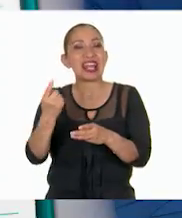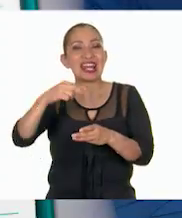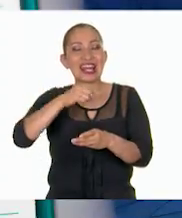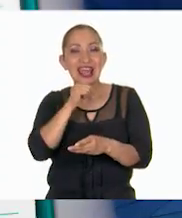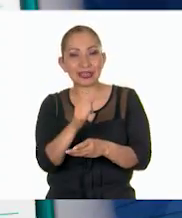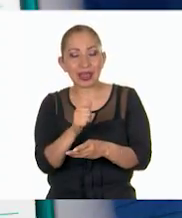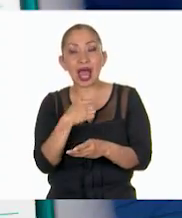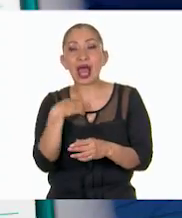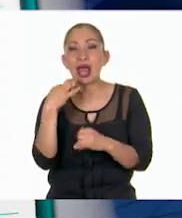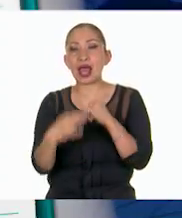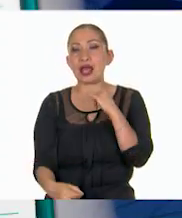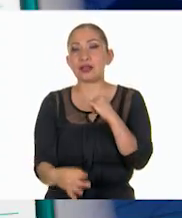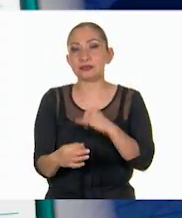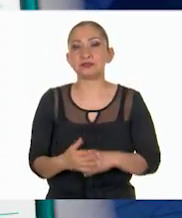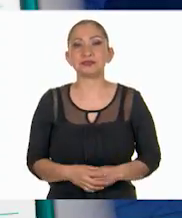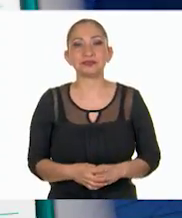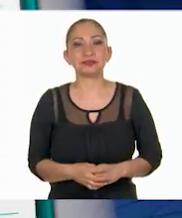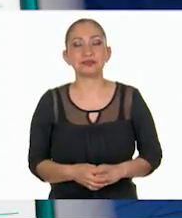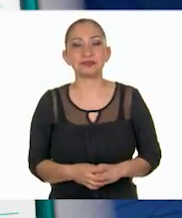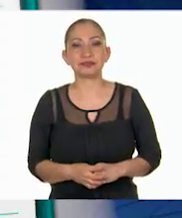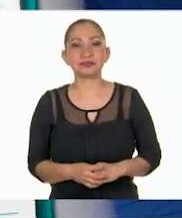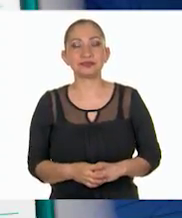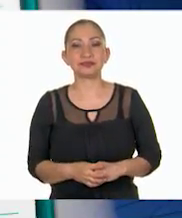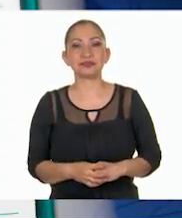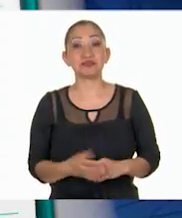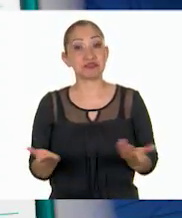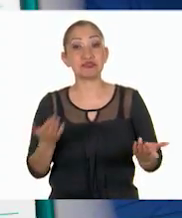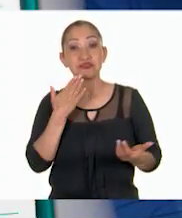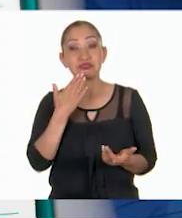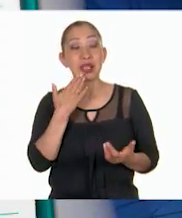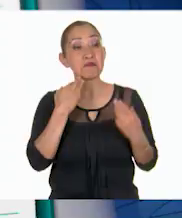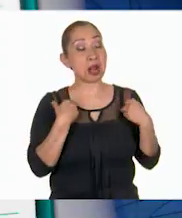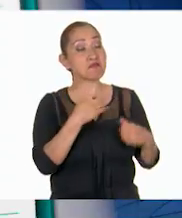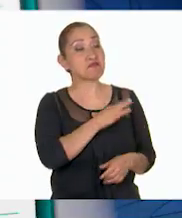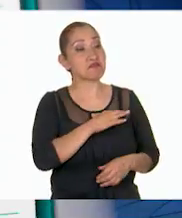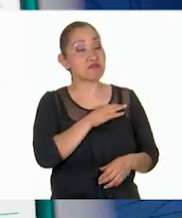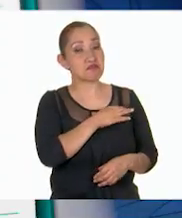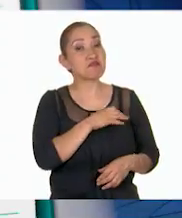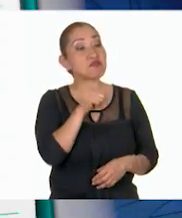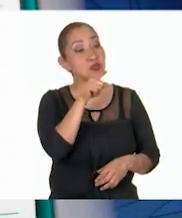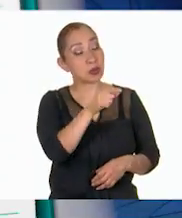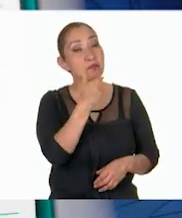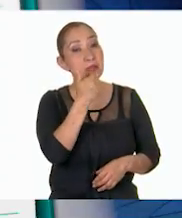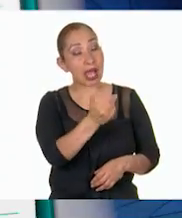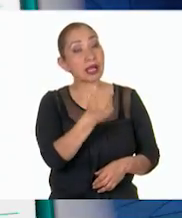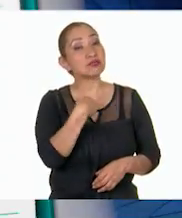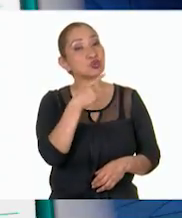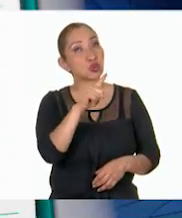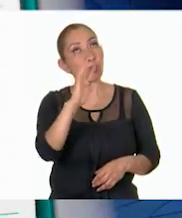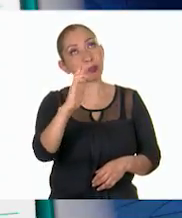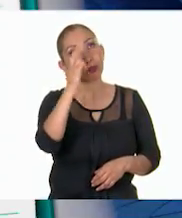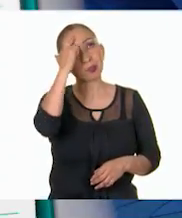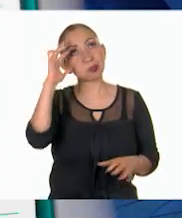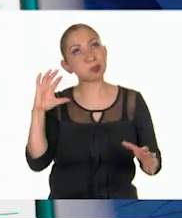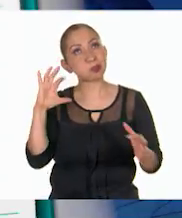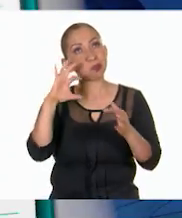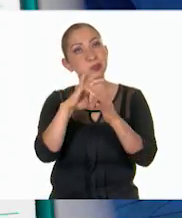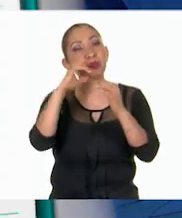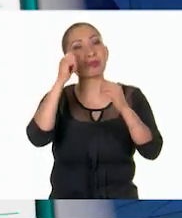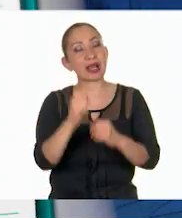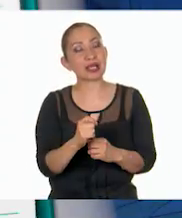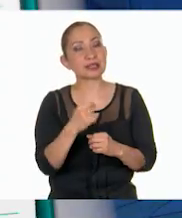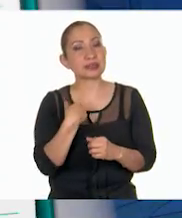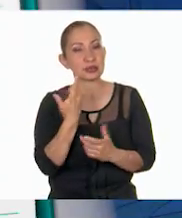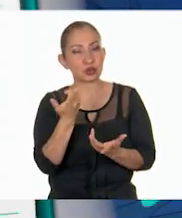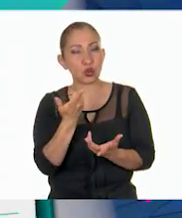nada, al final. Y pues muy bien, María, te felicito porque hiciste muy bien este repaso y